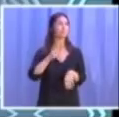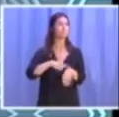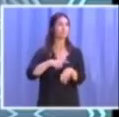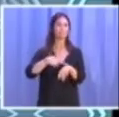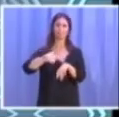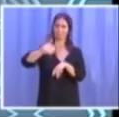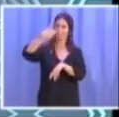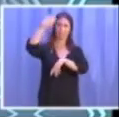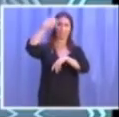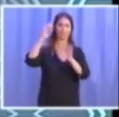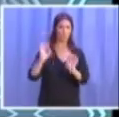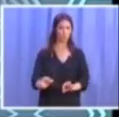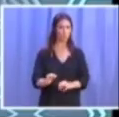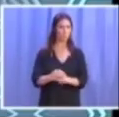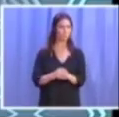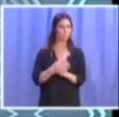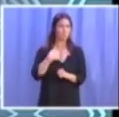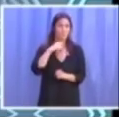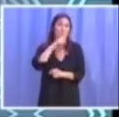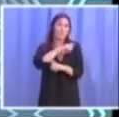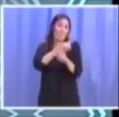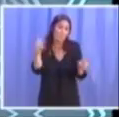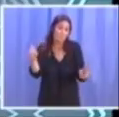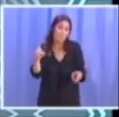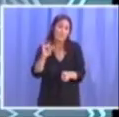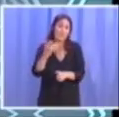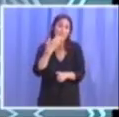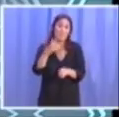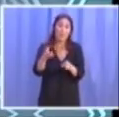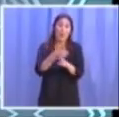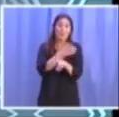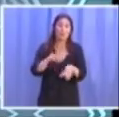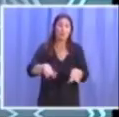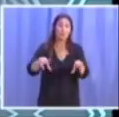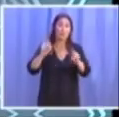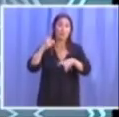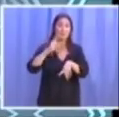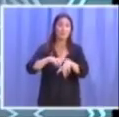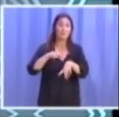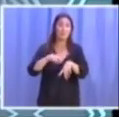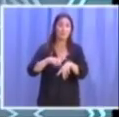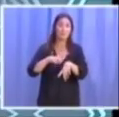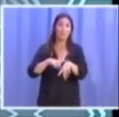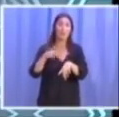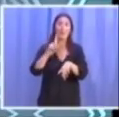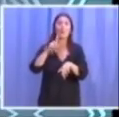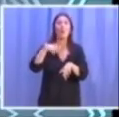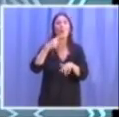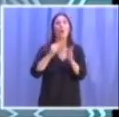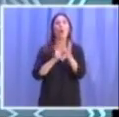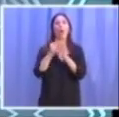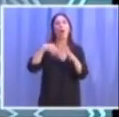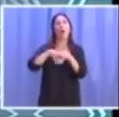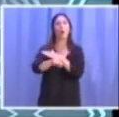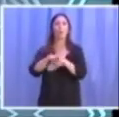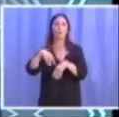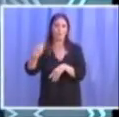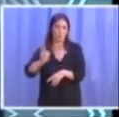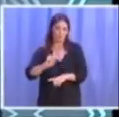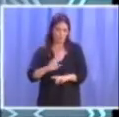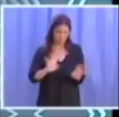clavado. También le recuerdo que si terminan antes de que termine el tiempo, no se acumulan estos segundos, no es